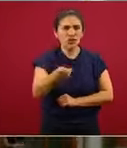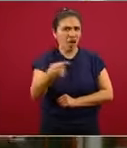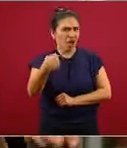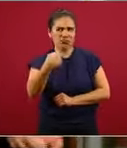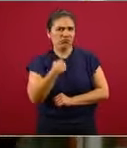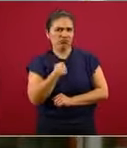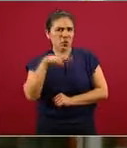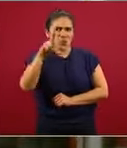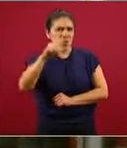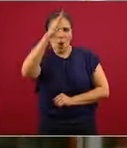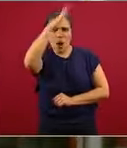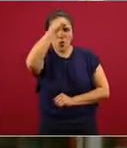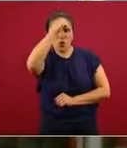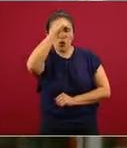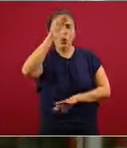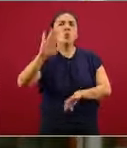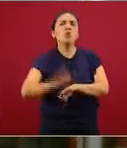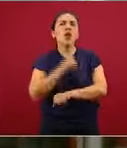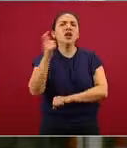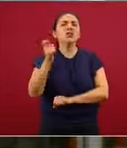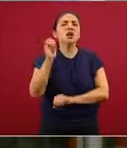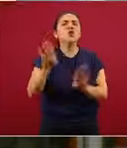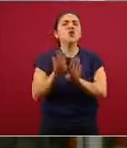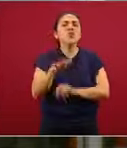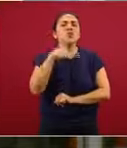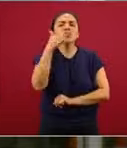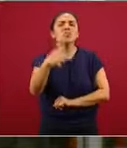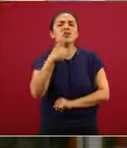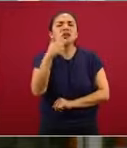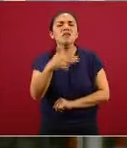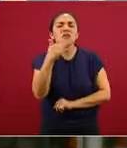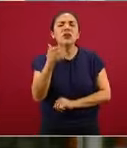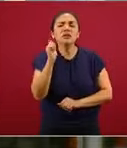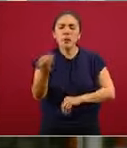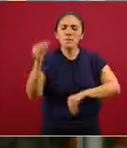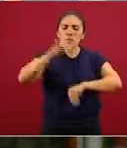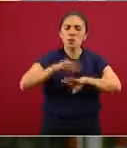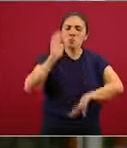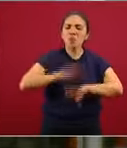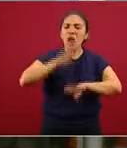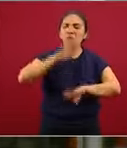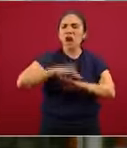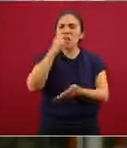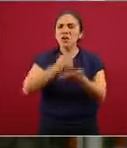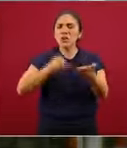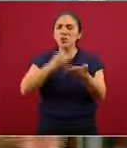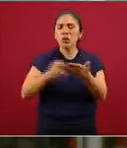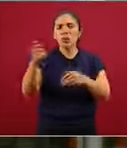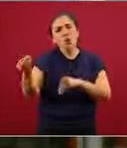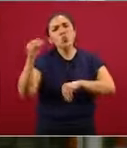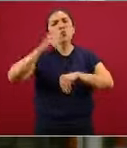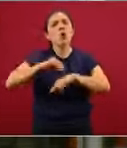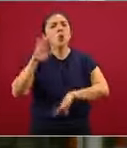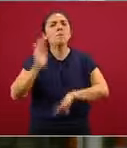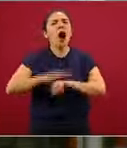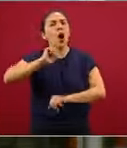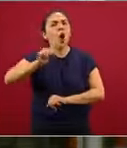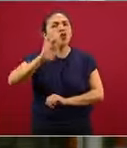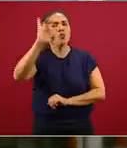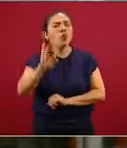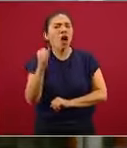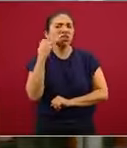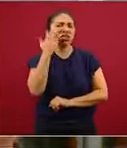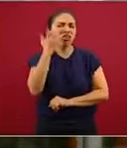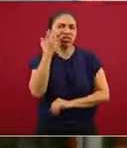está de acuerdo, sobre todo por esta trampa que hace, ¿no? Que se aumentan los impuestos y ellos le agregan otro porcentaje más,